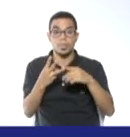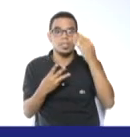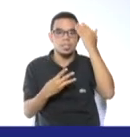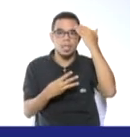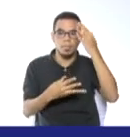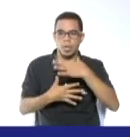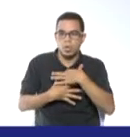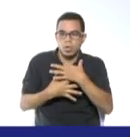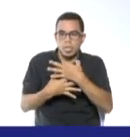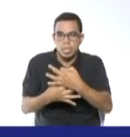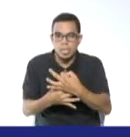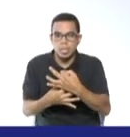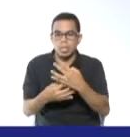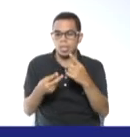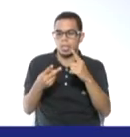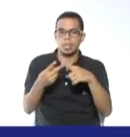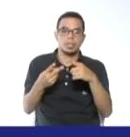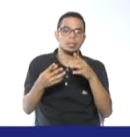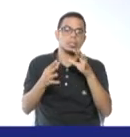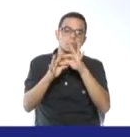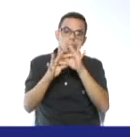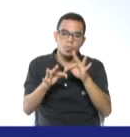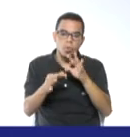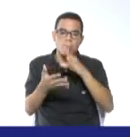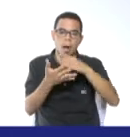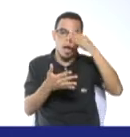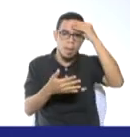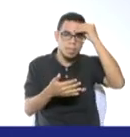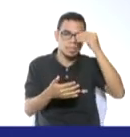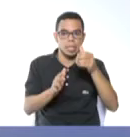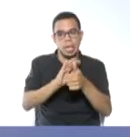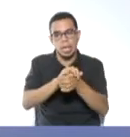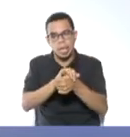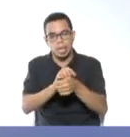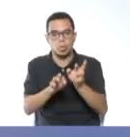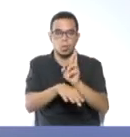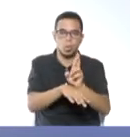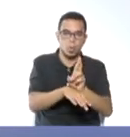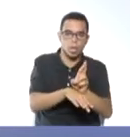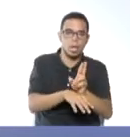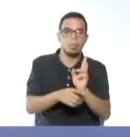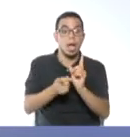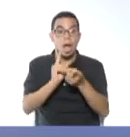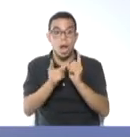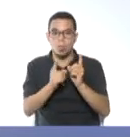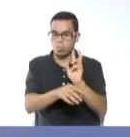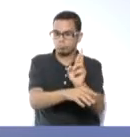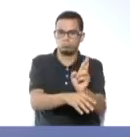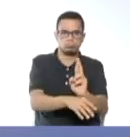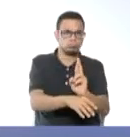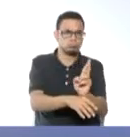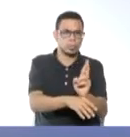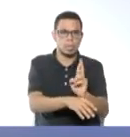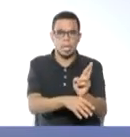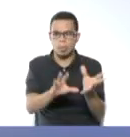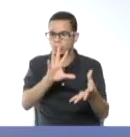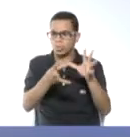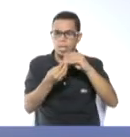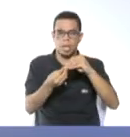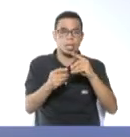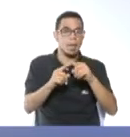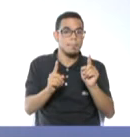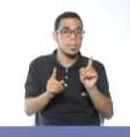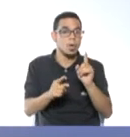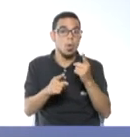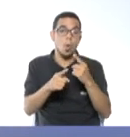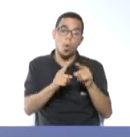estudiante y respetar ese ritmo y estilo de aprendizaje. Sabemos que hay jóvenes que se van a empoderar muy rápidamente del proceso educativo en